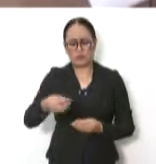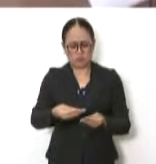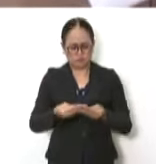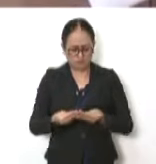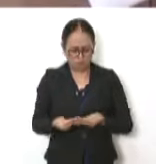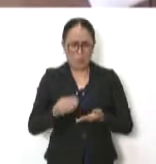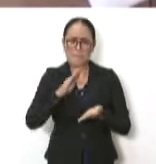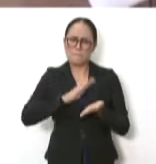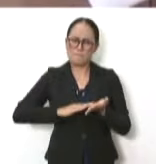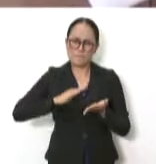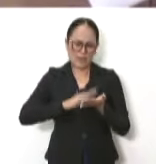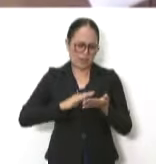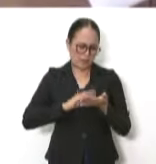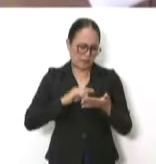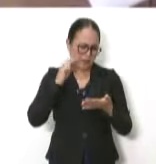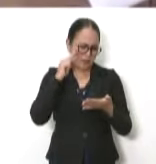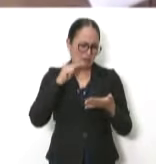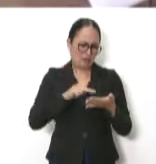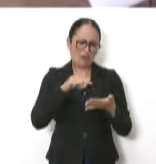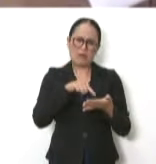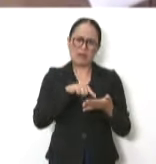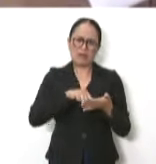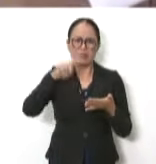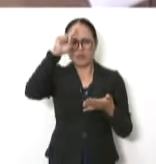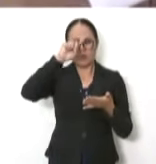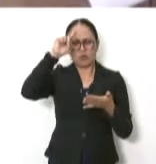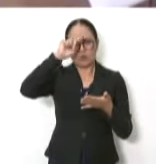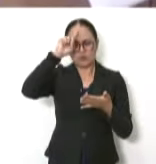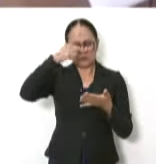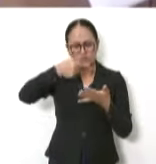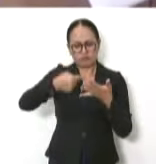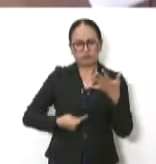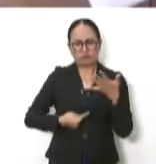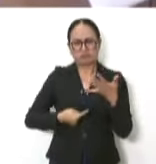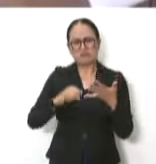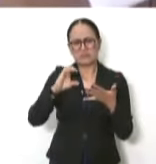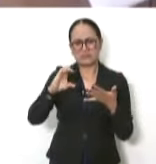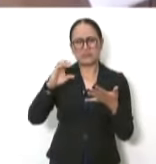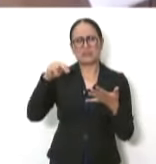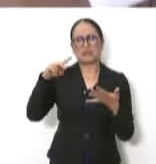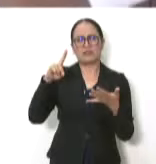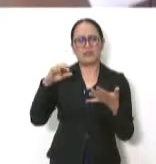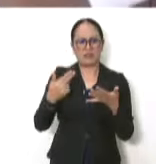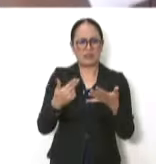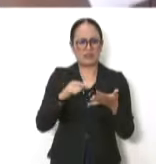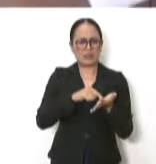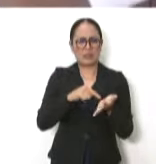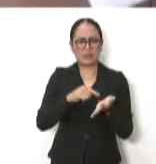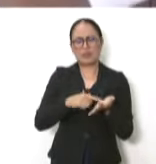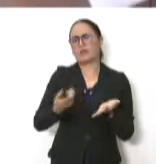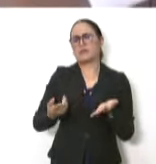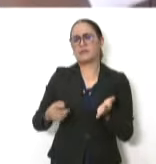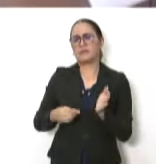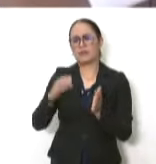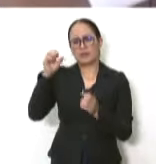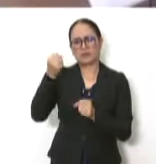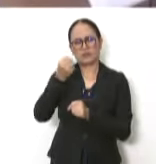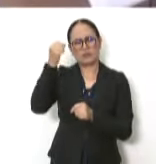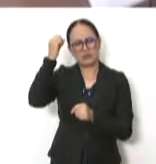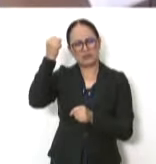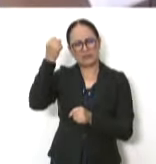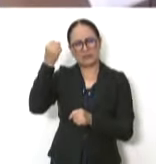que se observa que, en atención a la recomendación mencionada, el titular del sujeto obligado instruyó al subsecretario